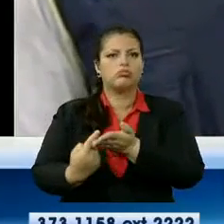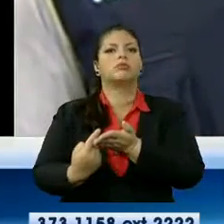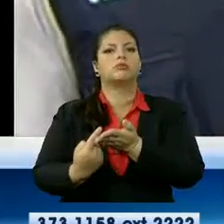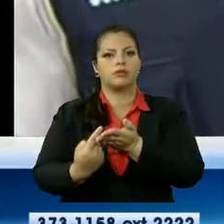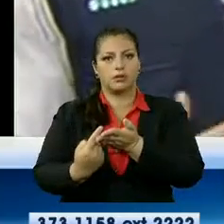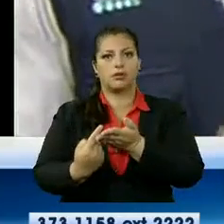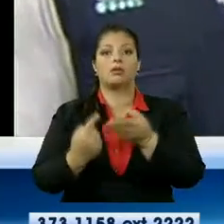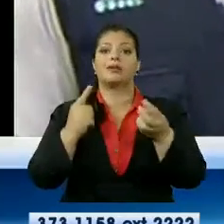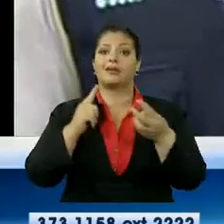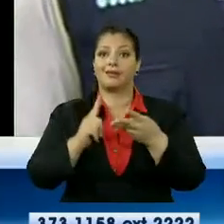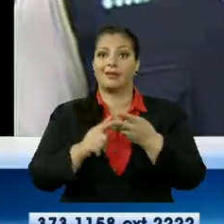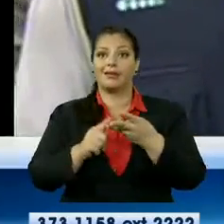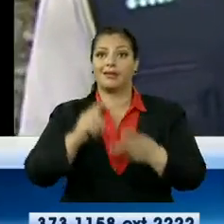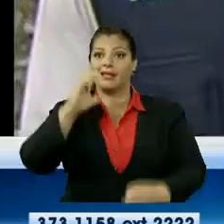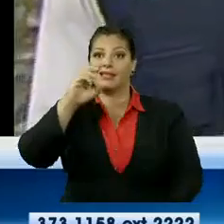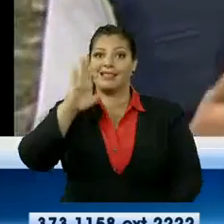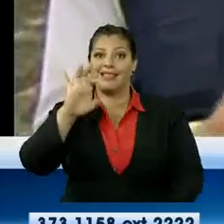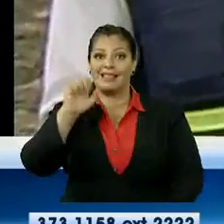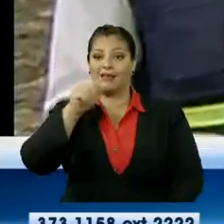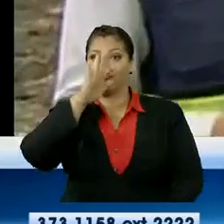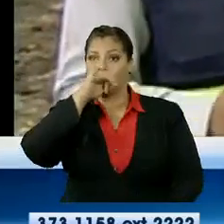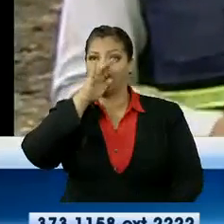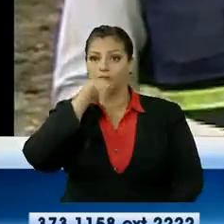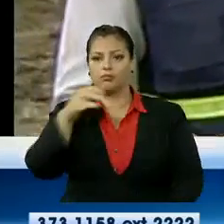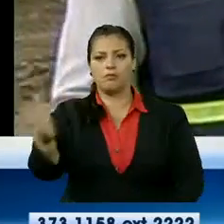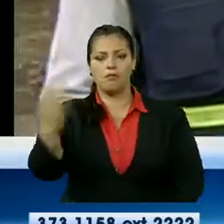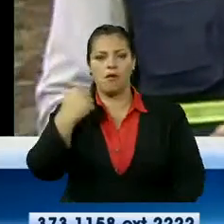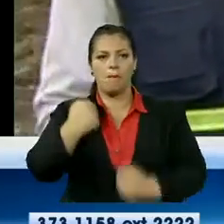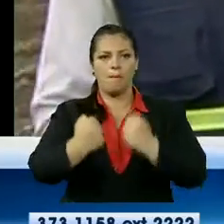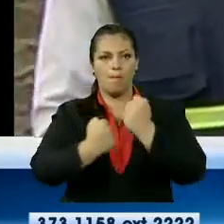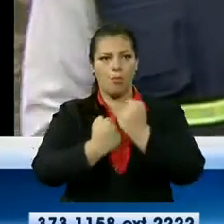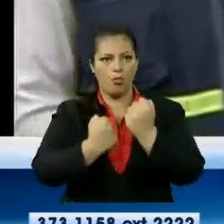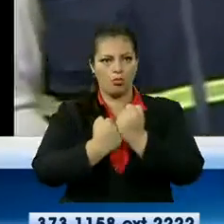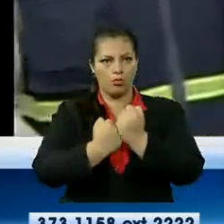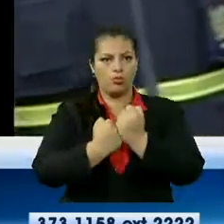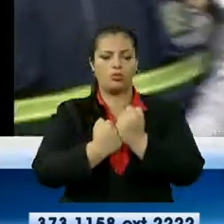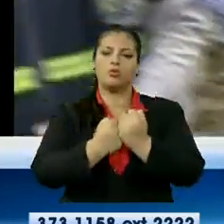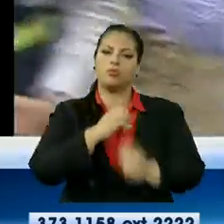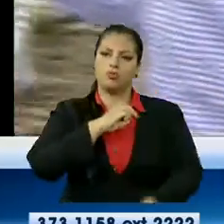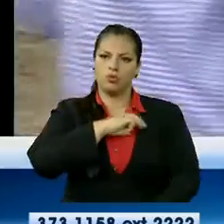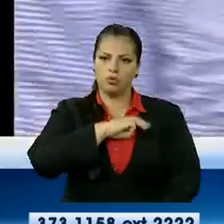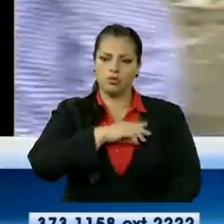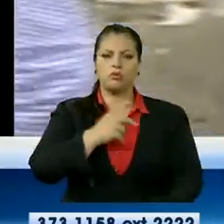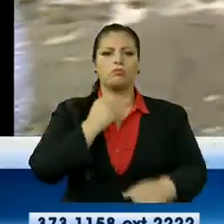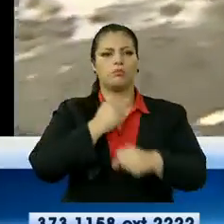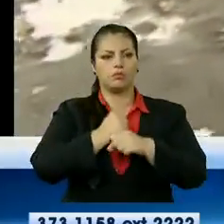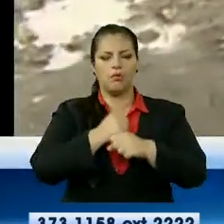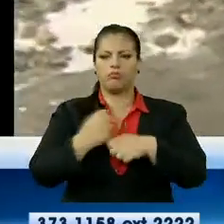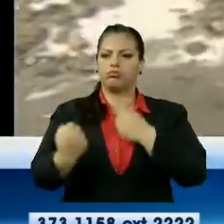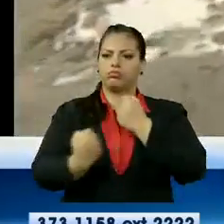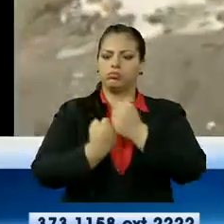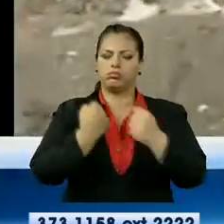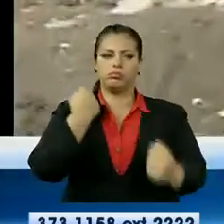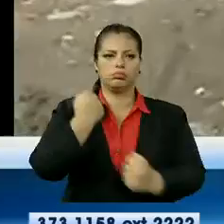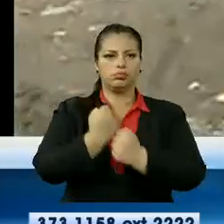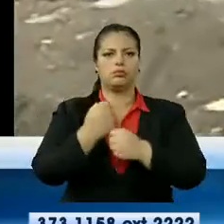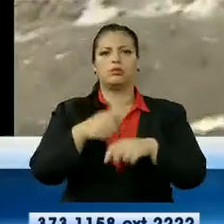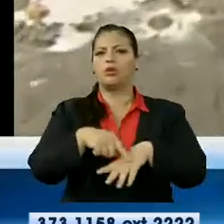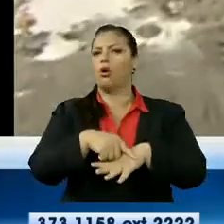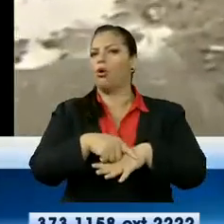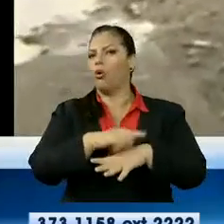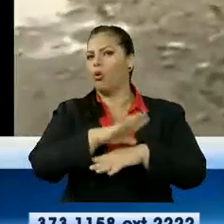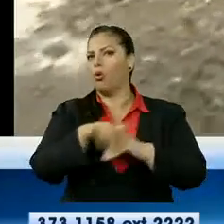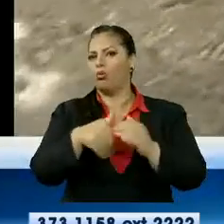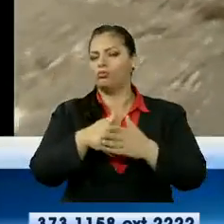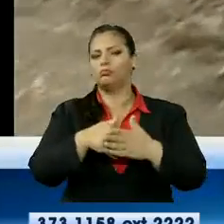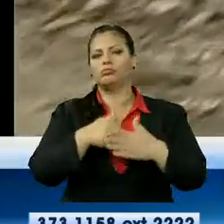Ecuador y la empresa municipal de tránsito del GAT Durán, no ha habido ningún contratiempo. Se está dando inclusive mantenimiento a la vía que